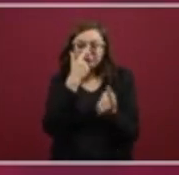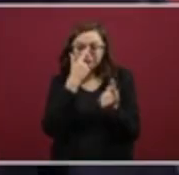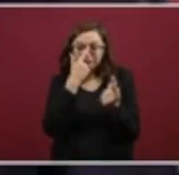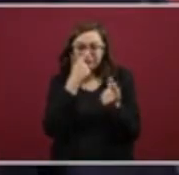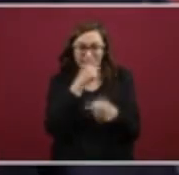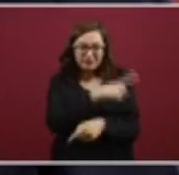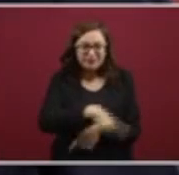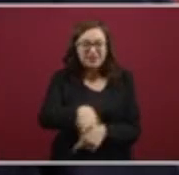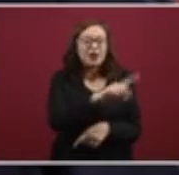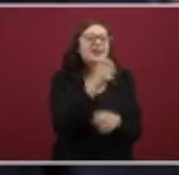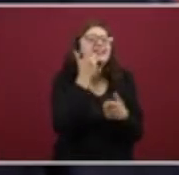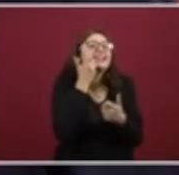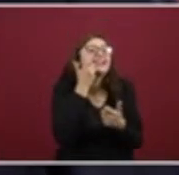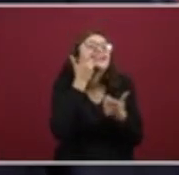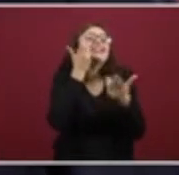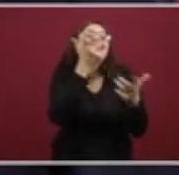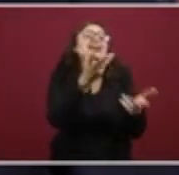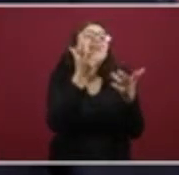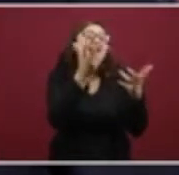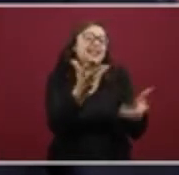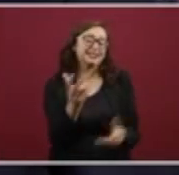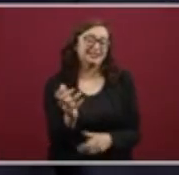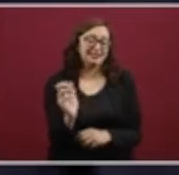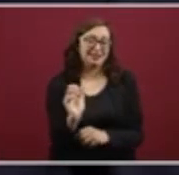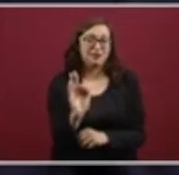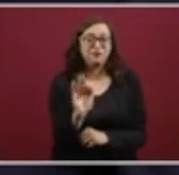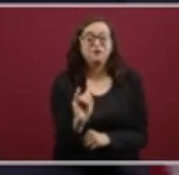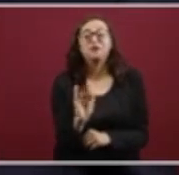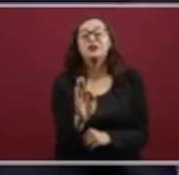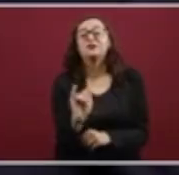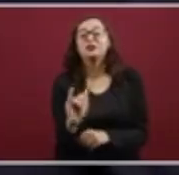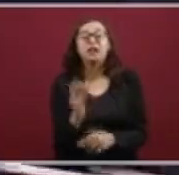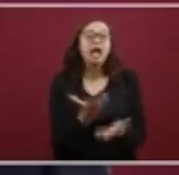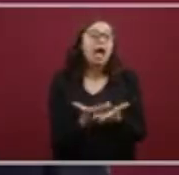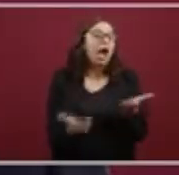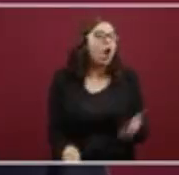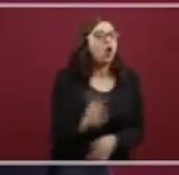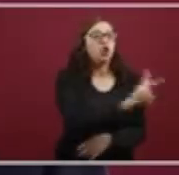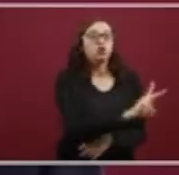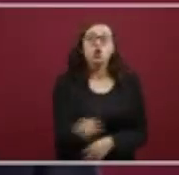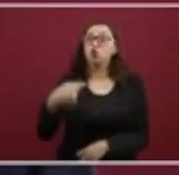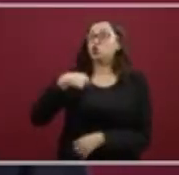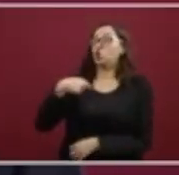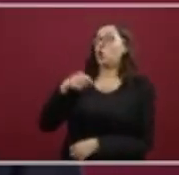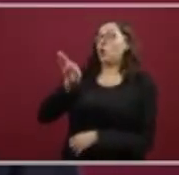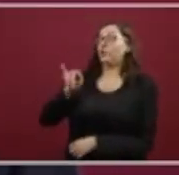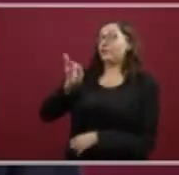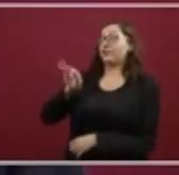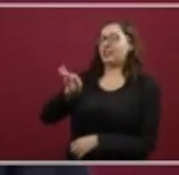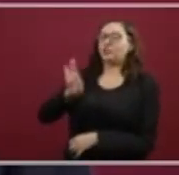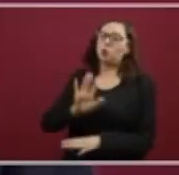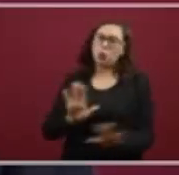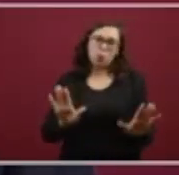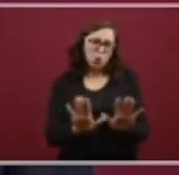aspirantes a fifís, porque también ya lo dije, ahora ya todos se sienten fifís y no, no, no, no.